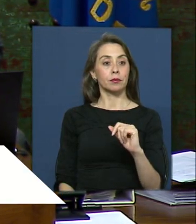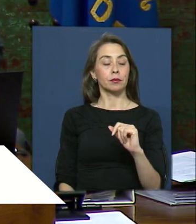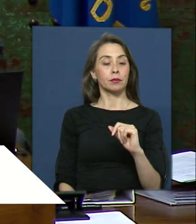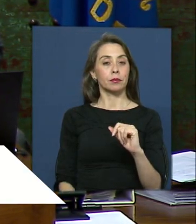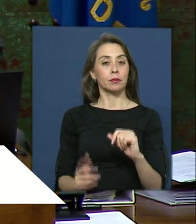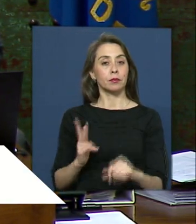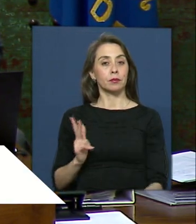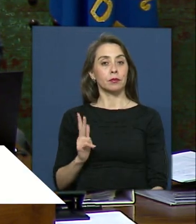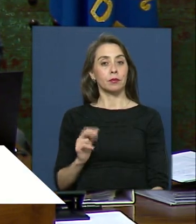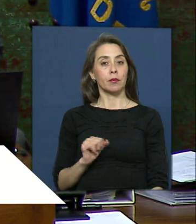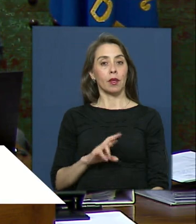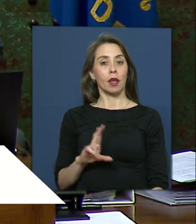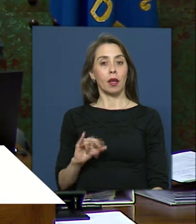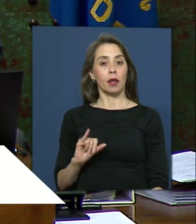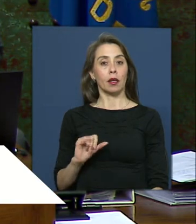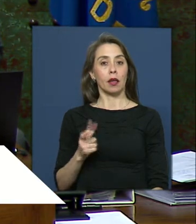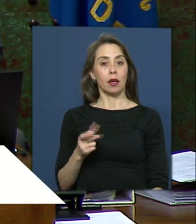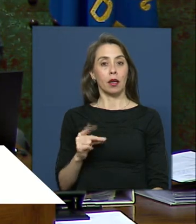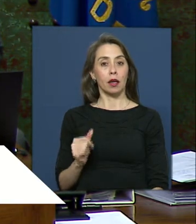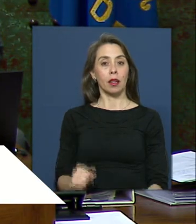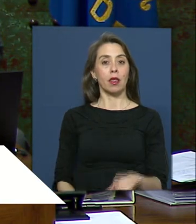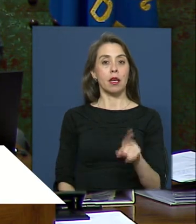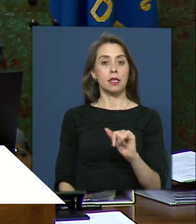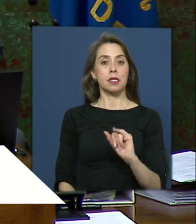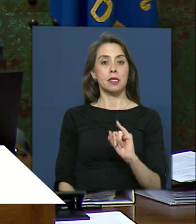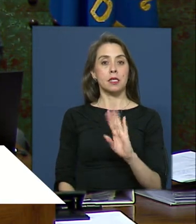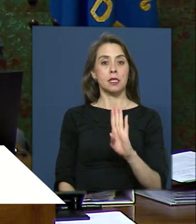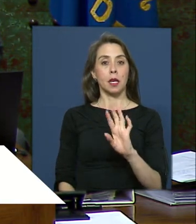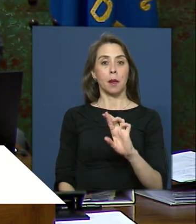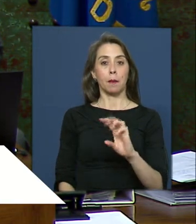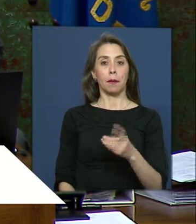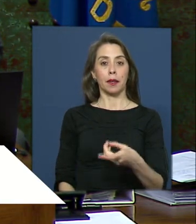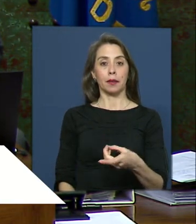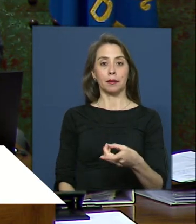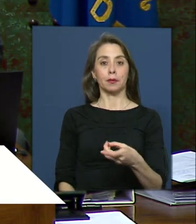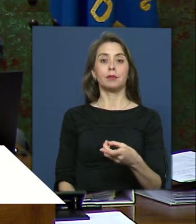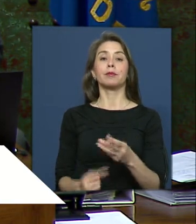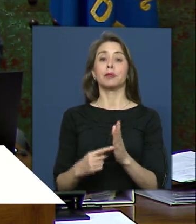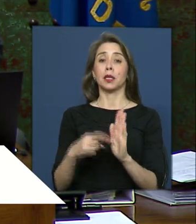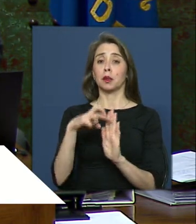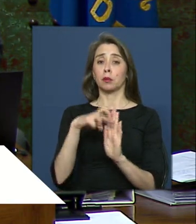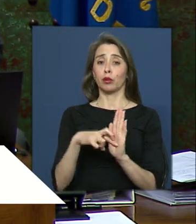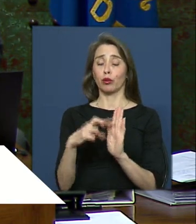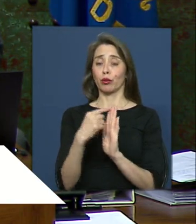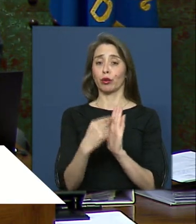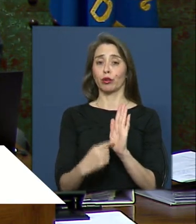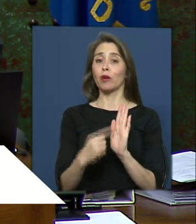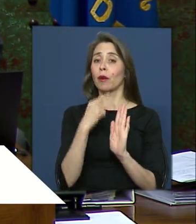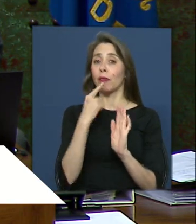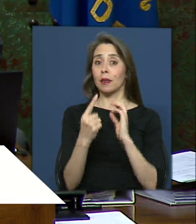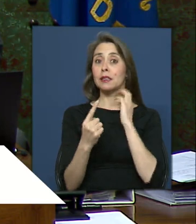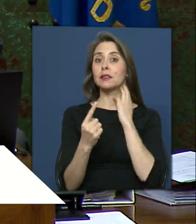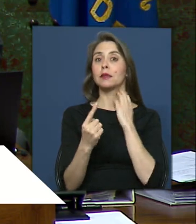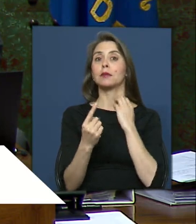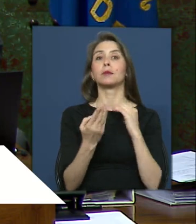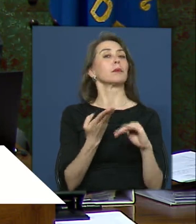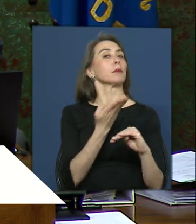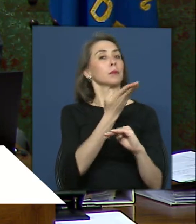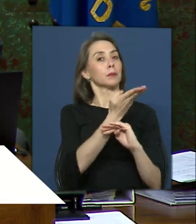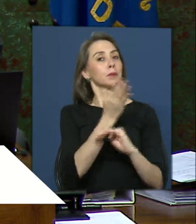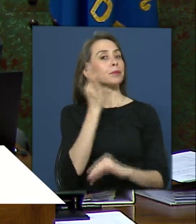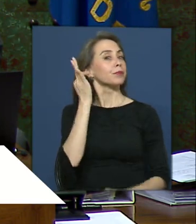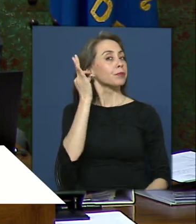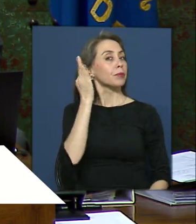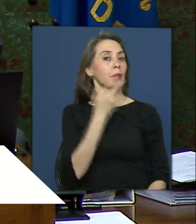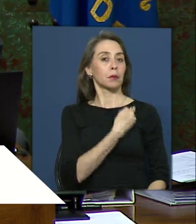don Claudio Arriagada y don Gabriel Silver. Y en su parte dispositiva, Se solicita a su